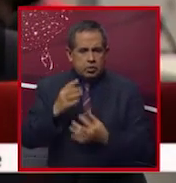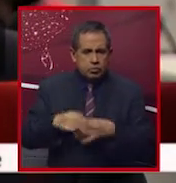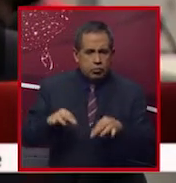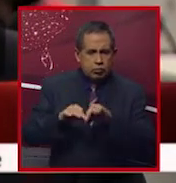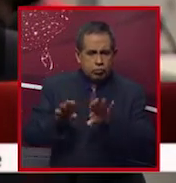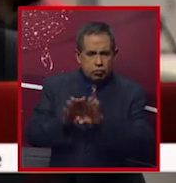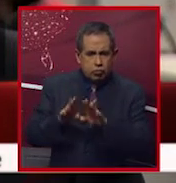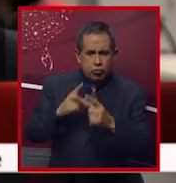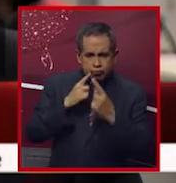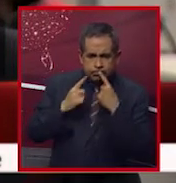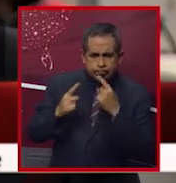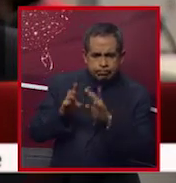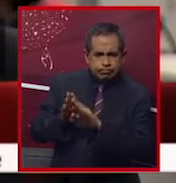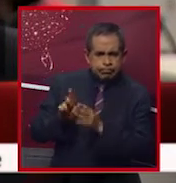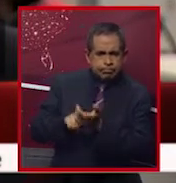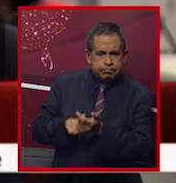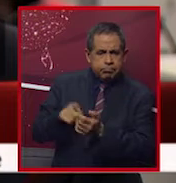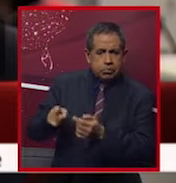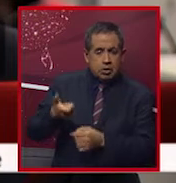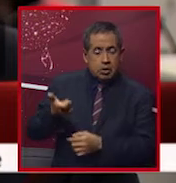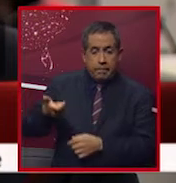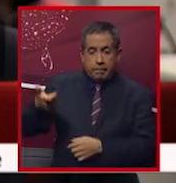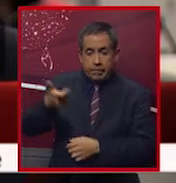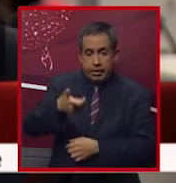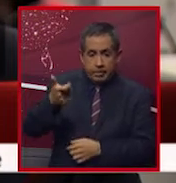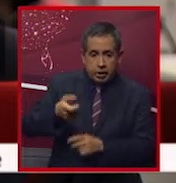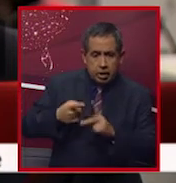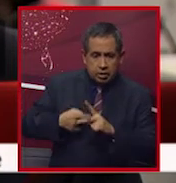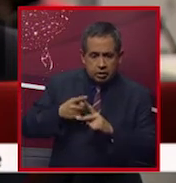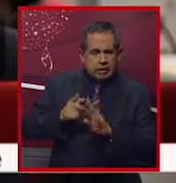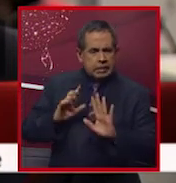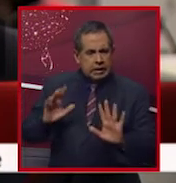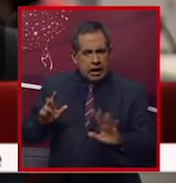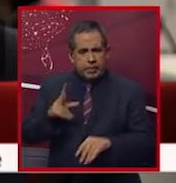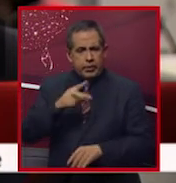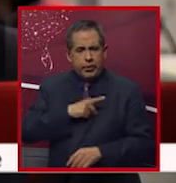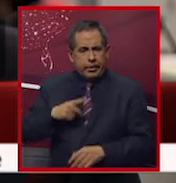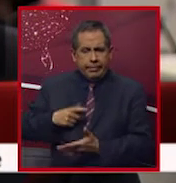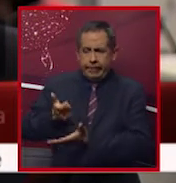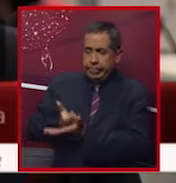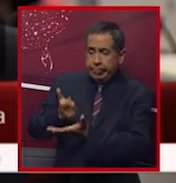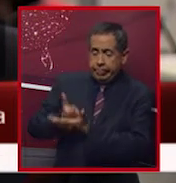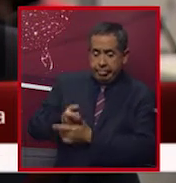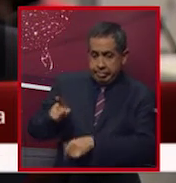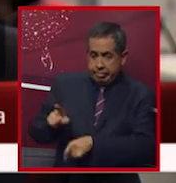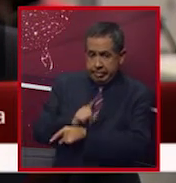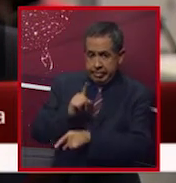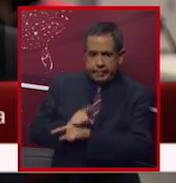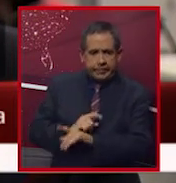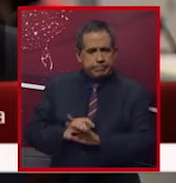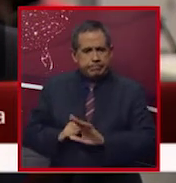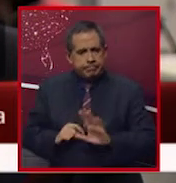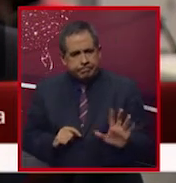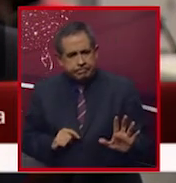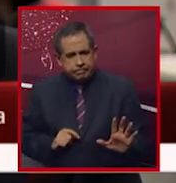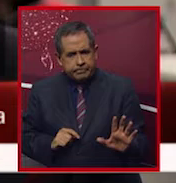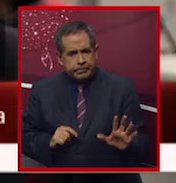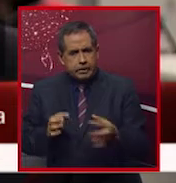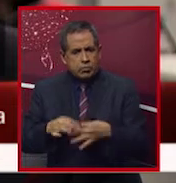if indeed the tariffs are imposed as threatened. It's going to cause great chaos for the economy, and it is not going to